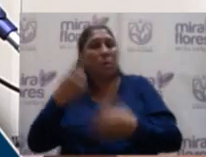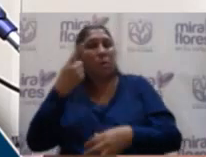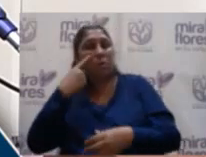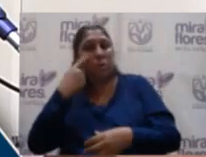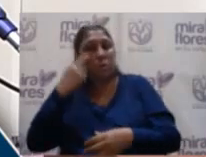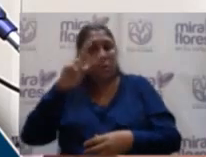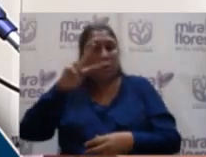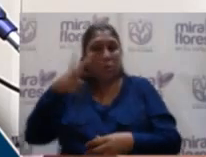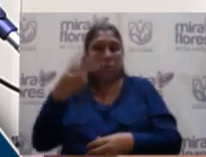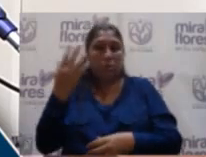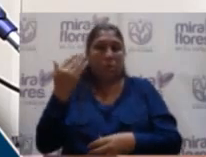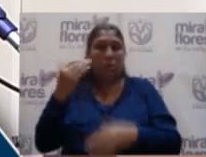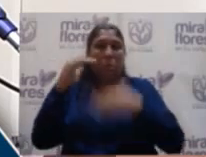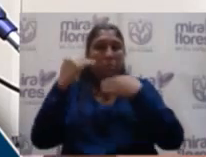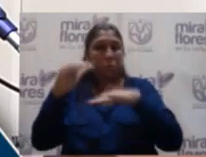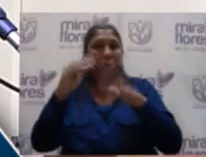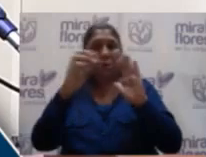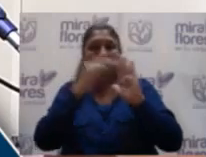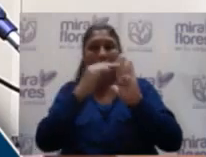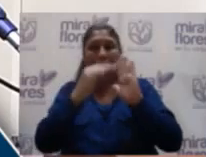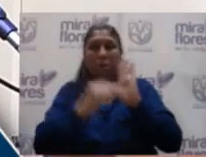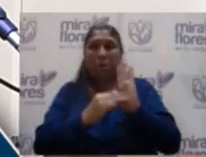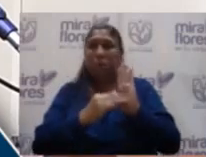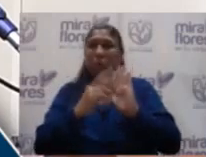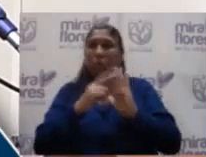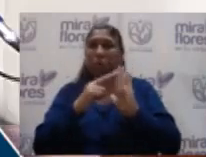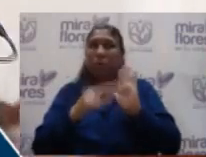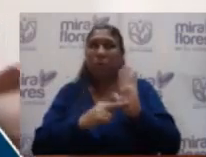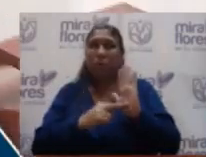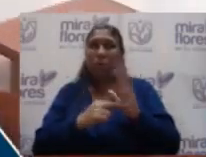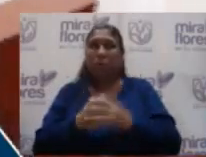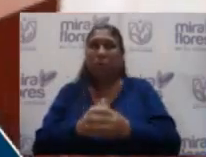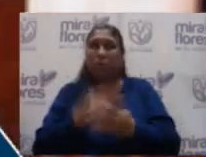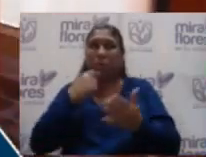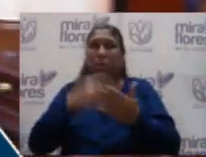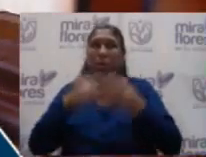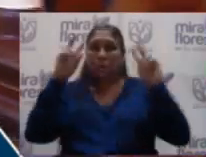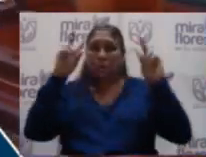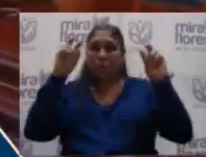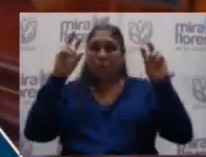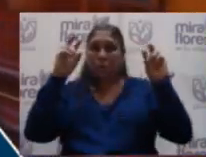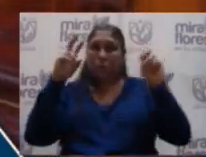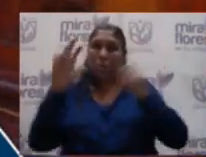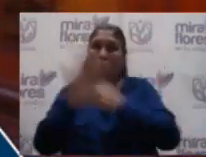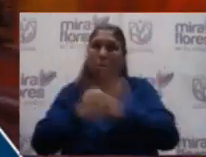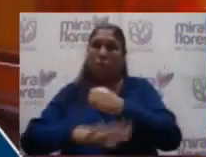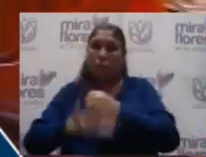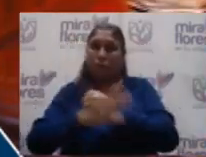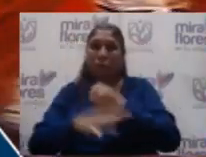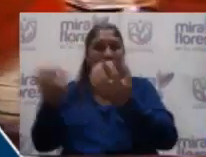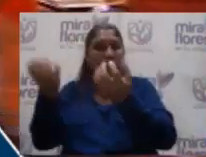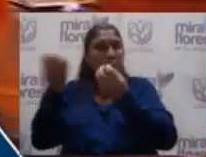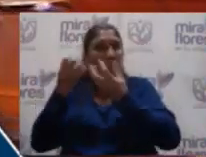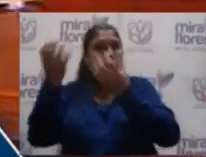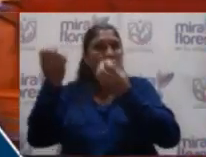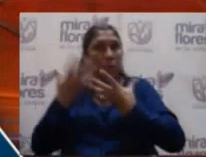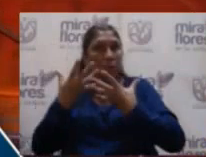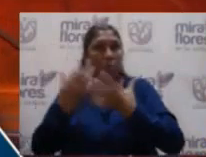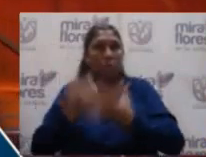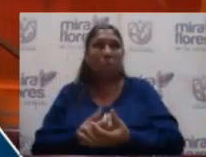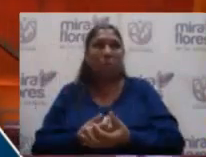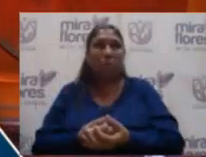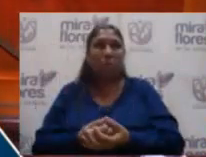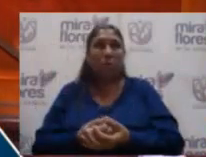Finanzas para el cumplimiento del marco normativo. Eso sería todo. Bien, es un tema fundamentalmente informativo, como puede haber escuchado,